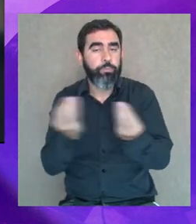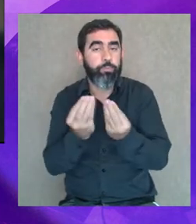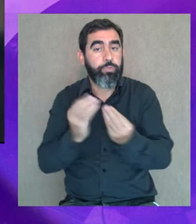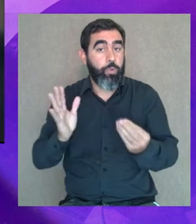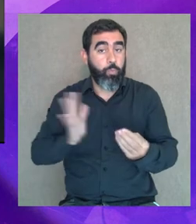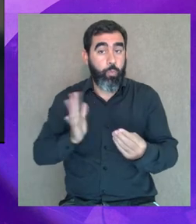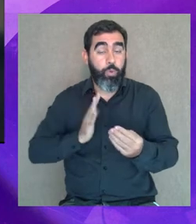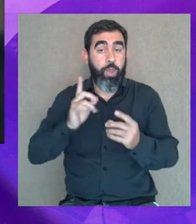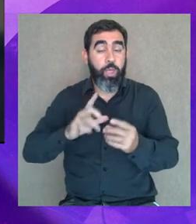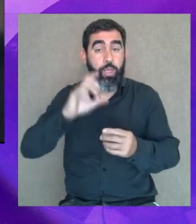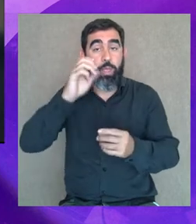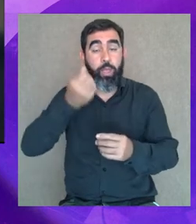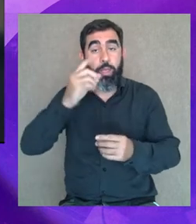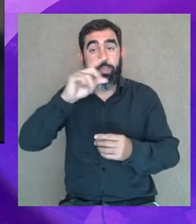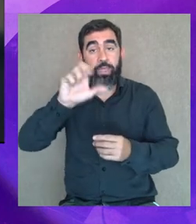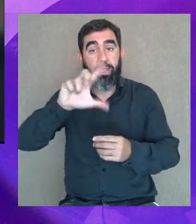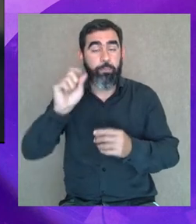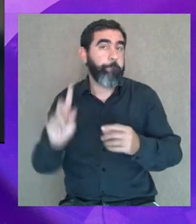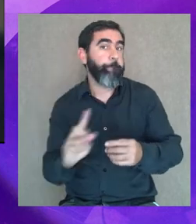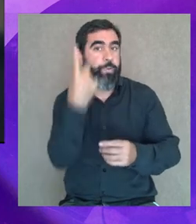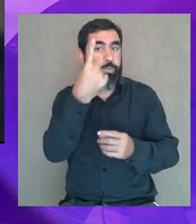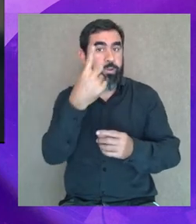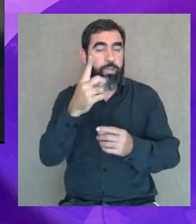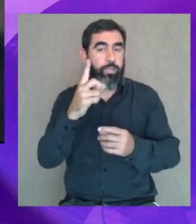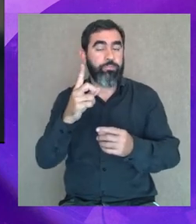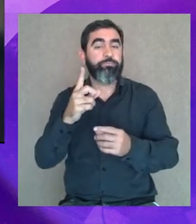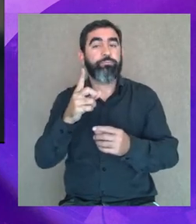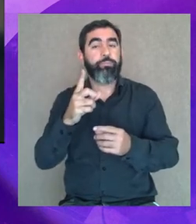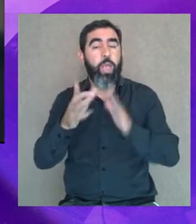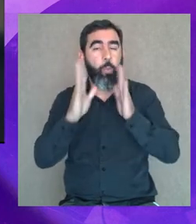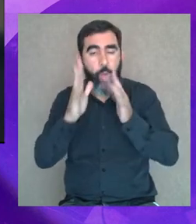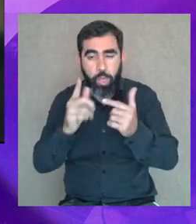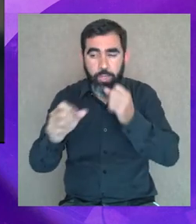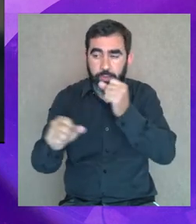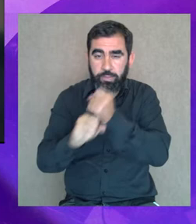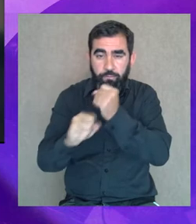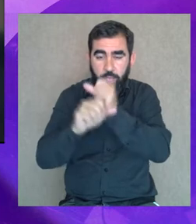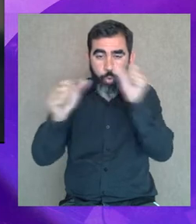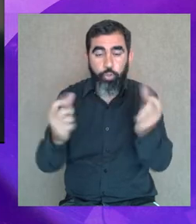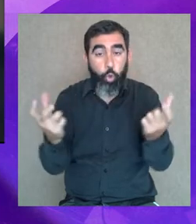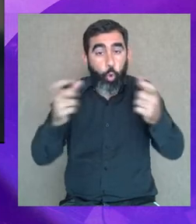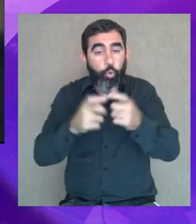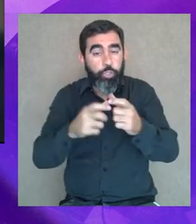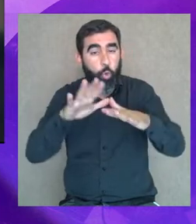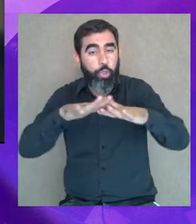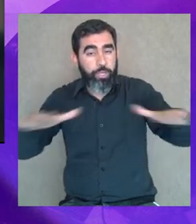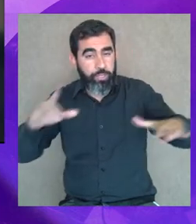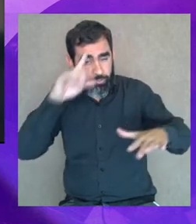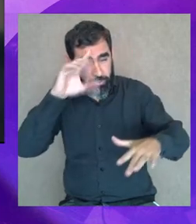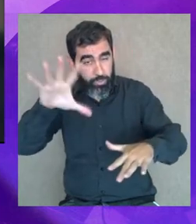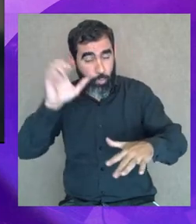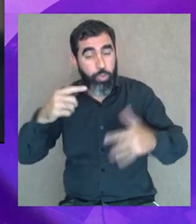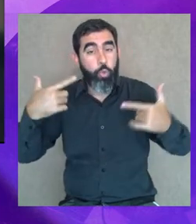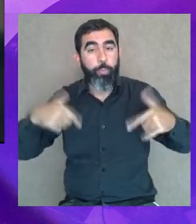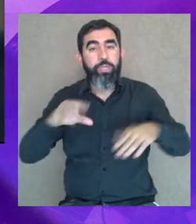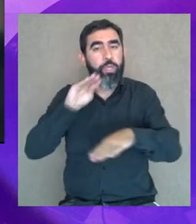mujeres tenemos a de la recta por ser una pionera no penalista todo el trabajo misión de entre el consejo del niño recordemos o ministra